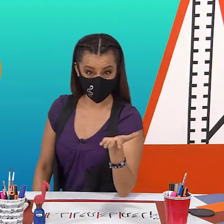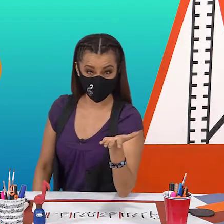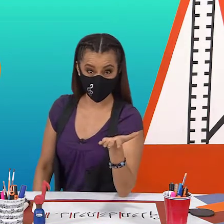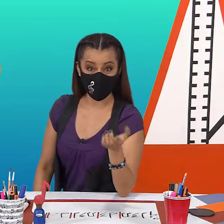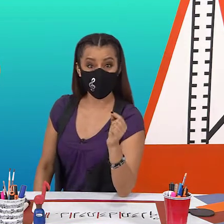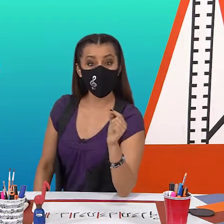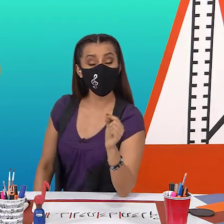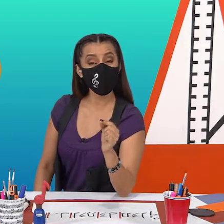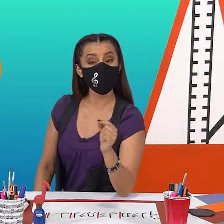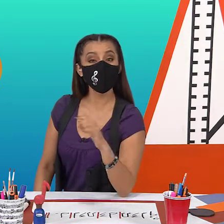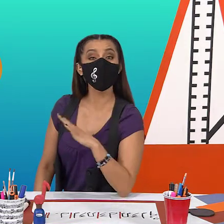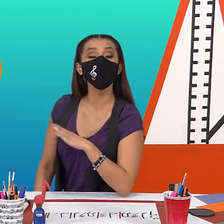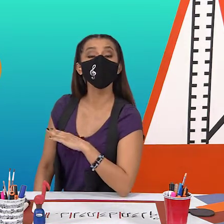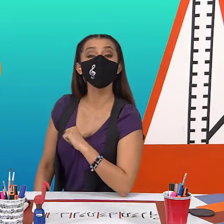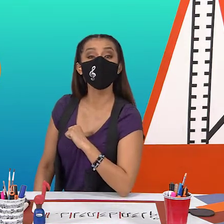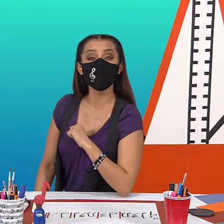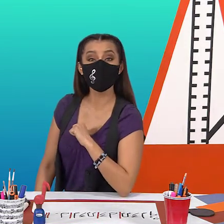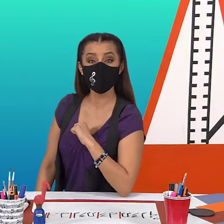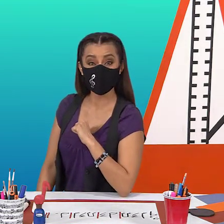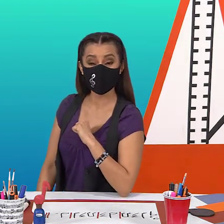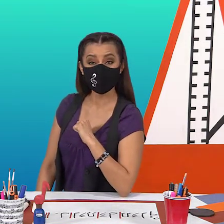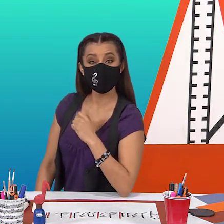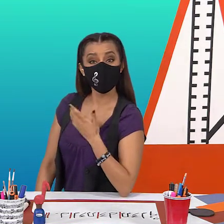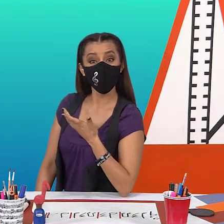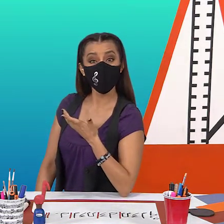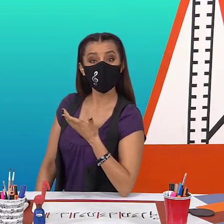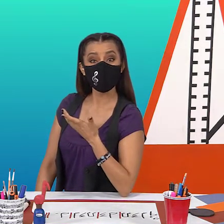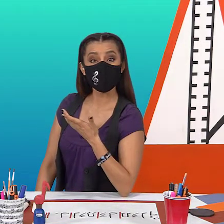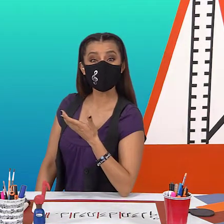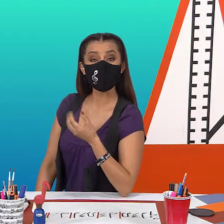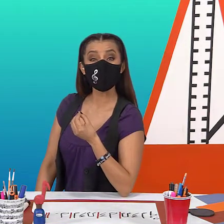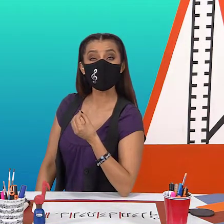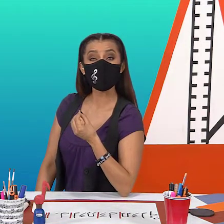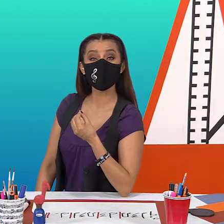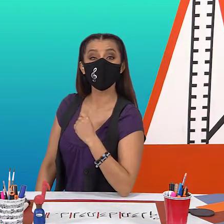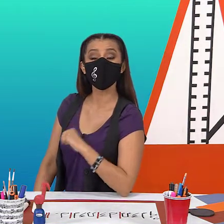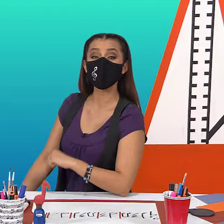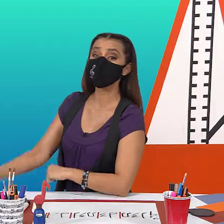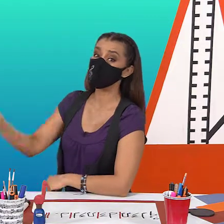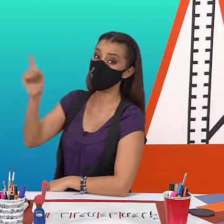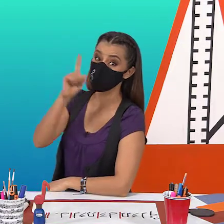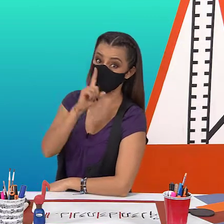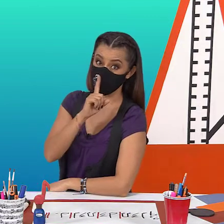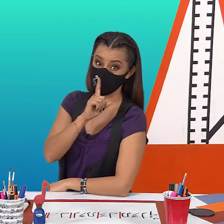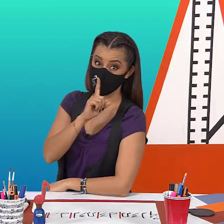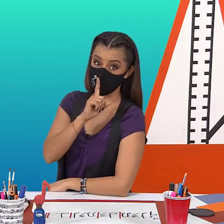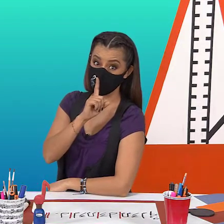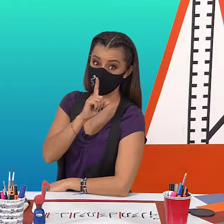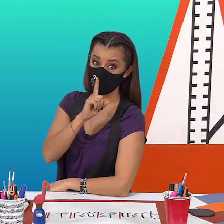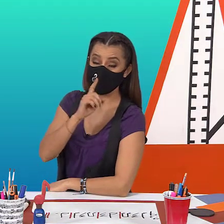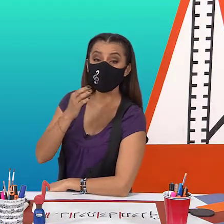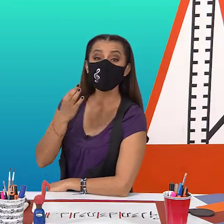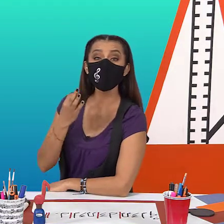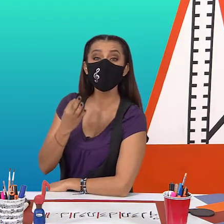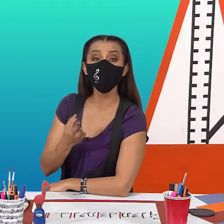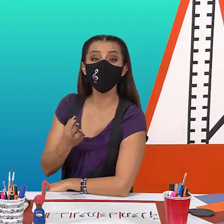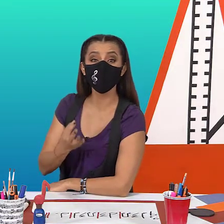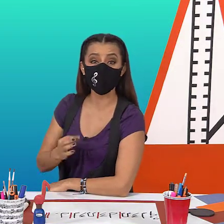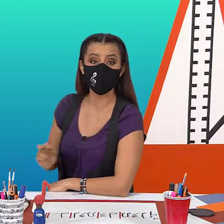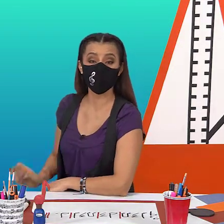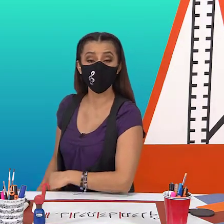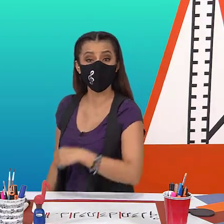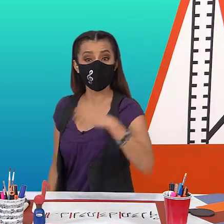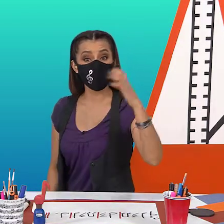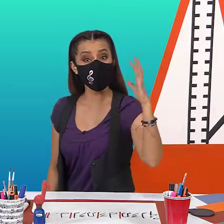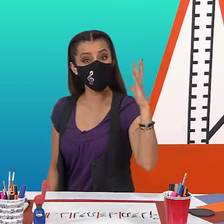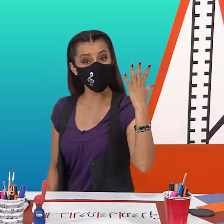Maravillosa lectura. Hagámoslo una vez más. No olviden hacer el gesto del silencio. Y no